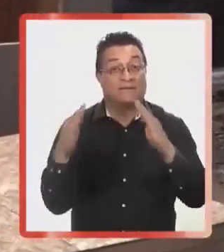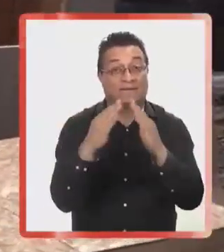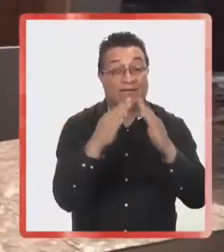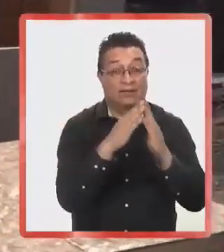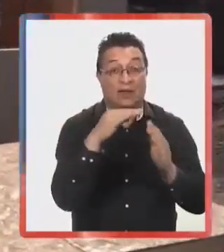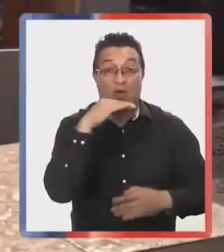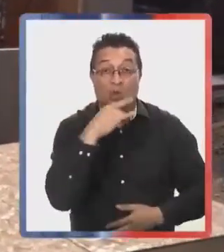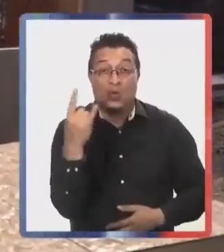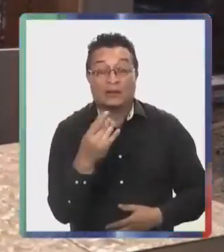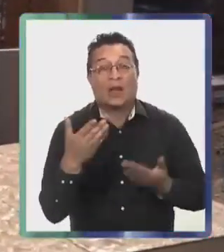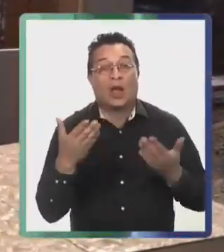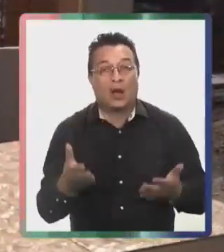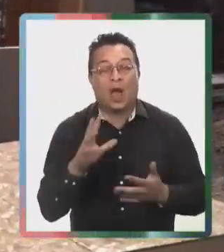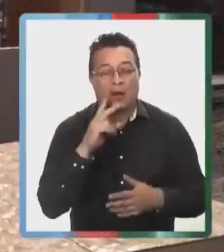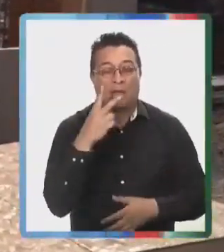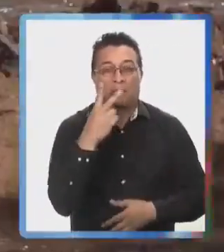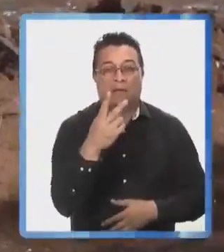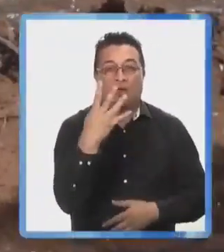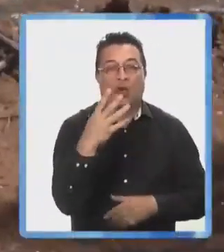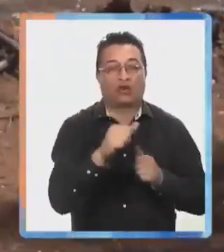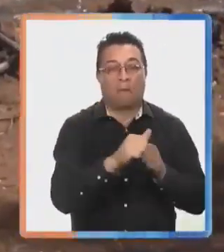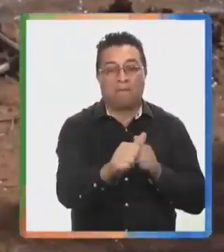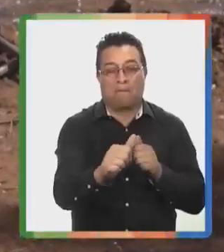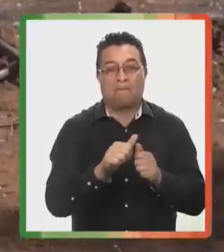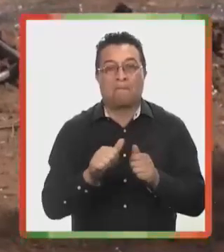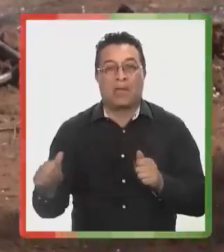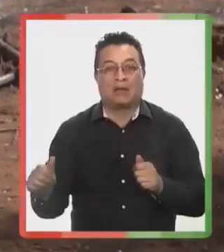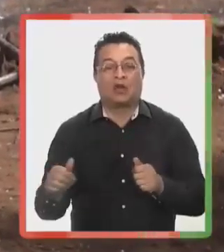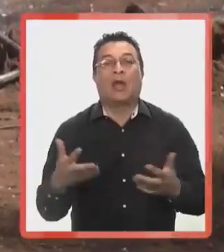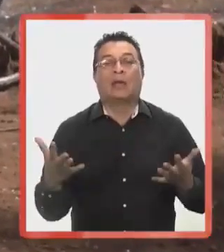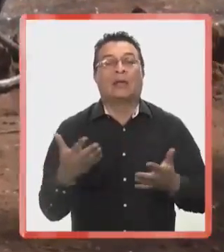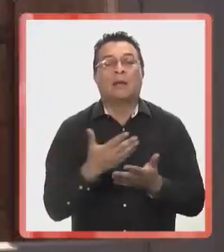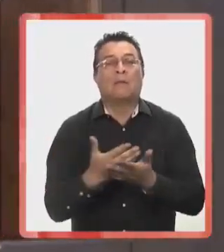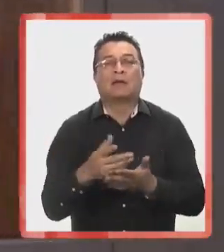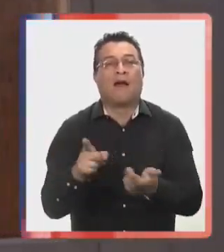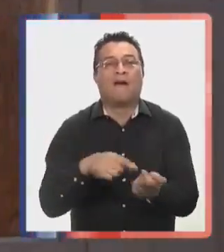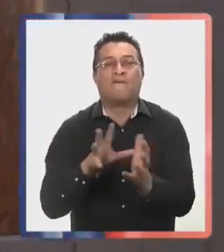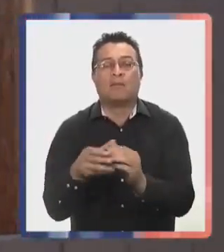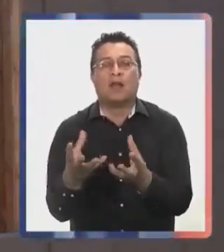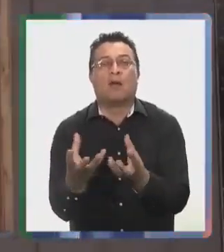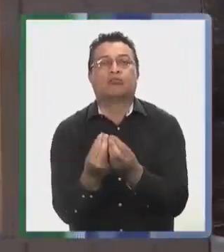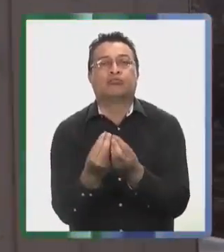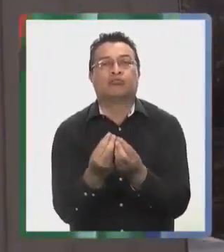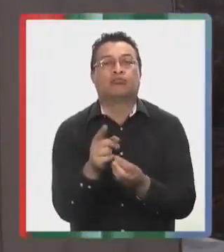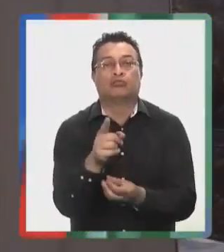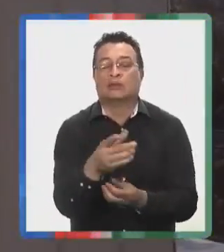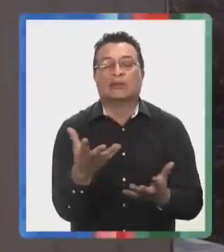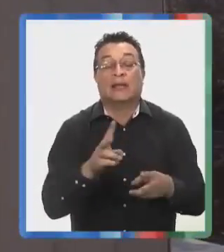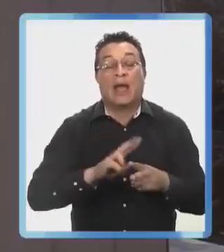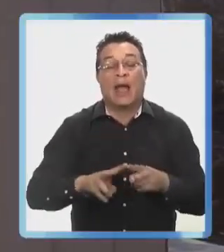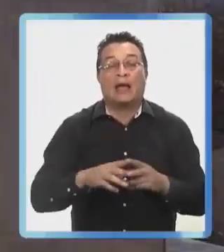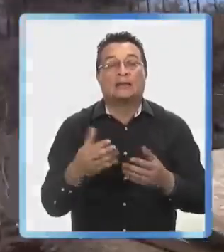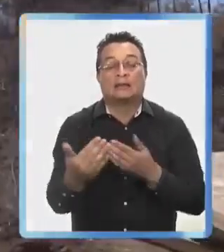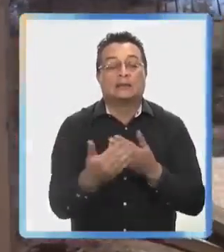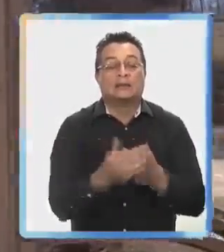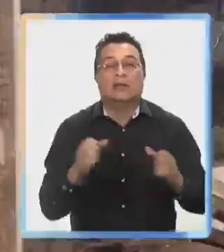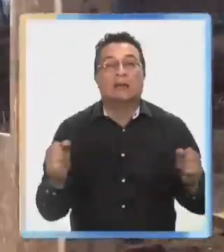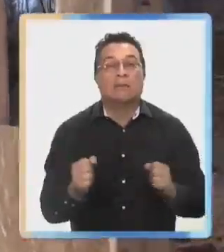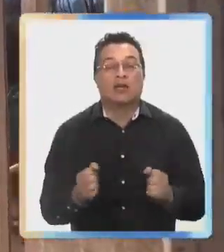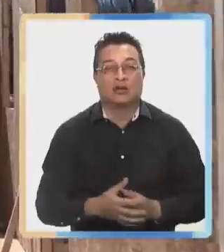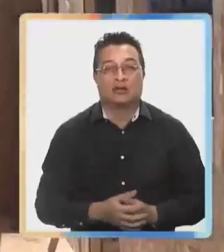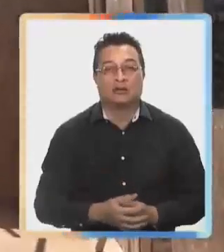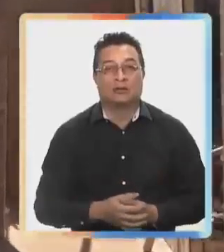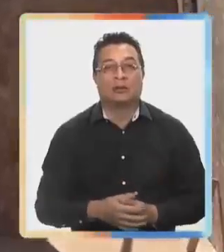Las viviendas de emergencia actuales miden 24 metros cuadrados. Pero ¿qué pasa con las familias numerosas? ¿Qué harán con la llegada del